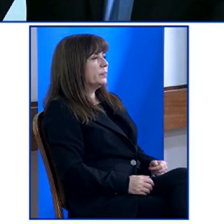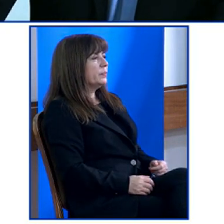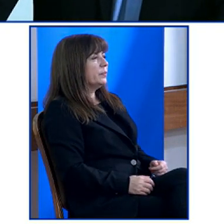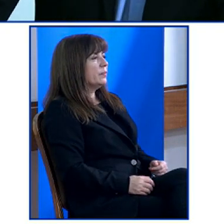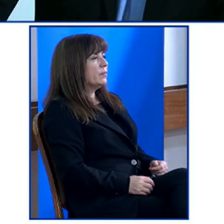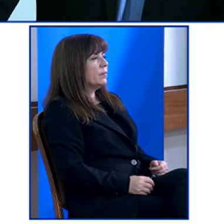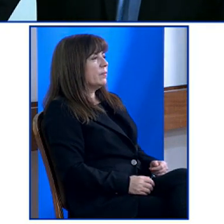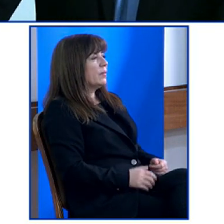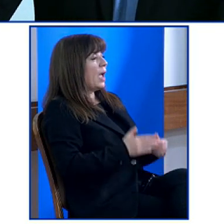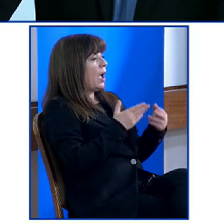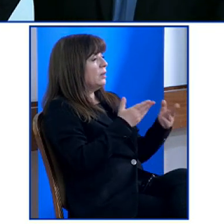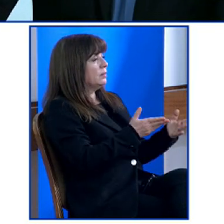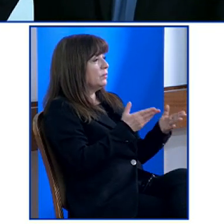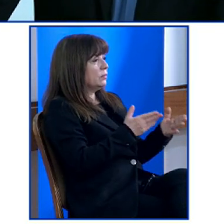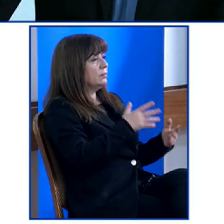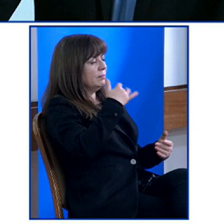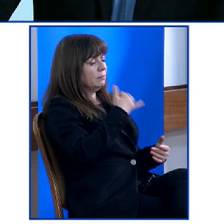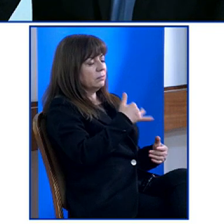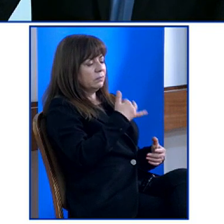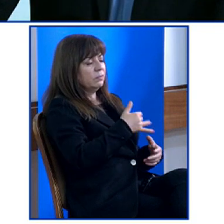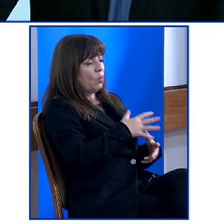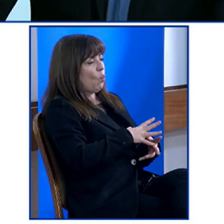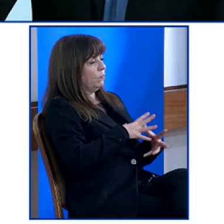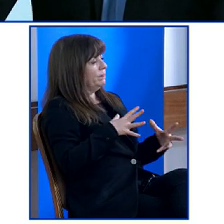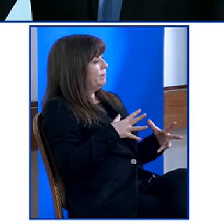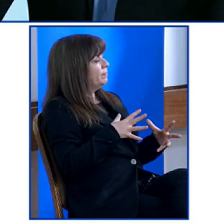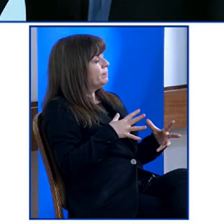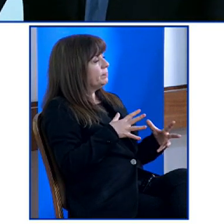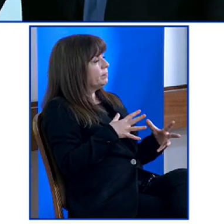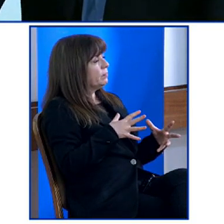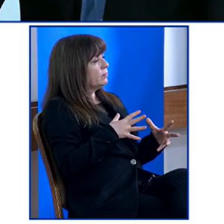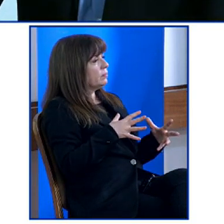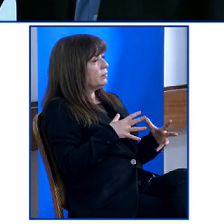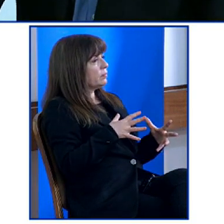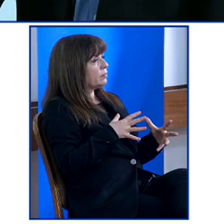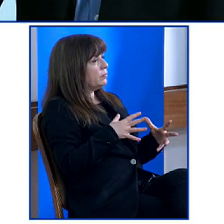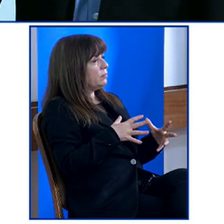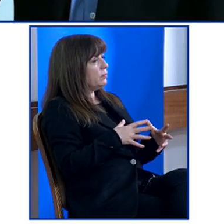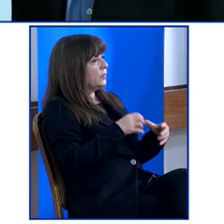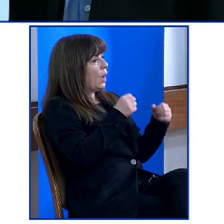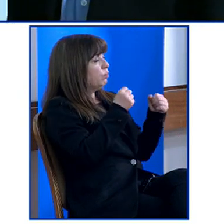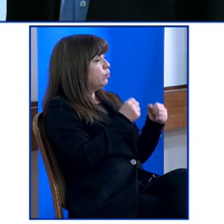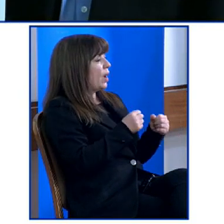Y esto es importante, digamos, porque